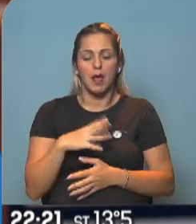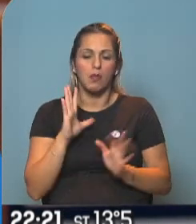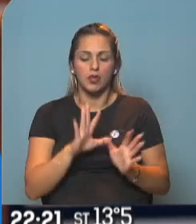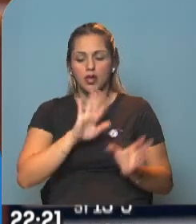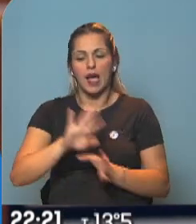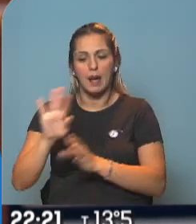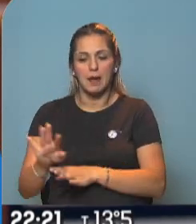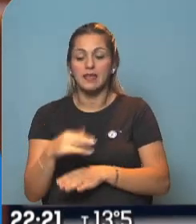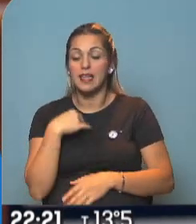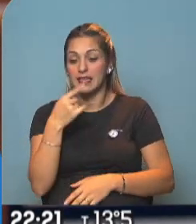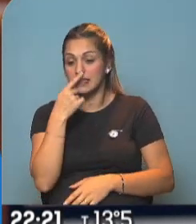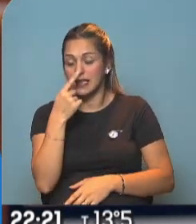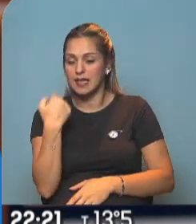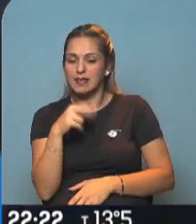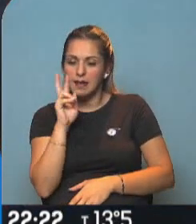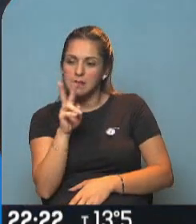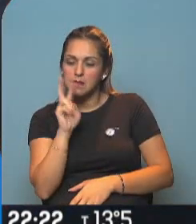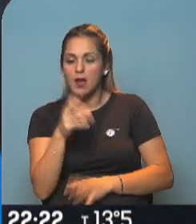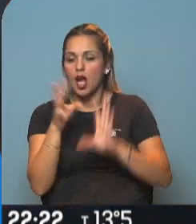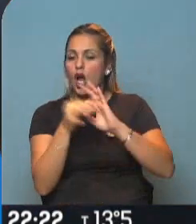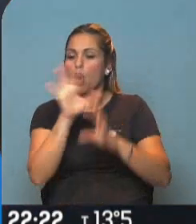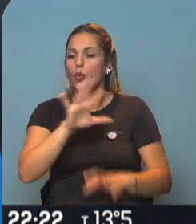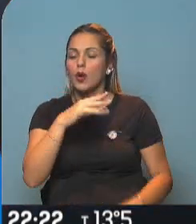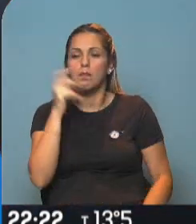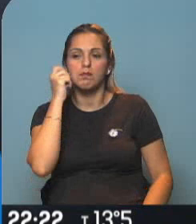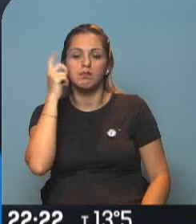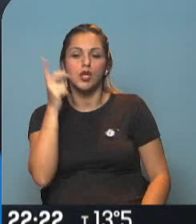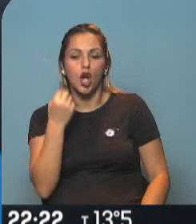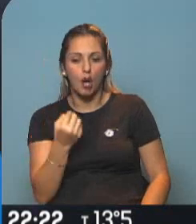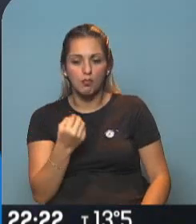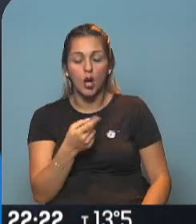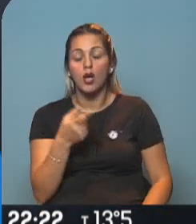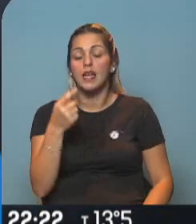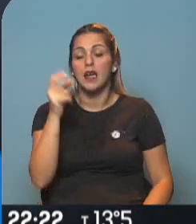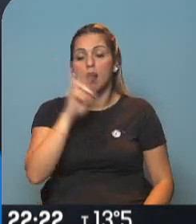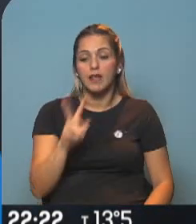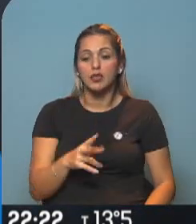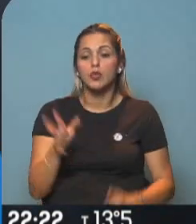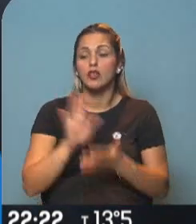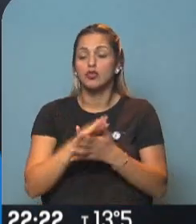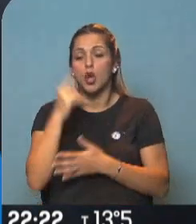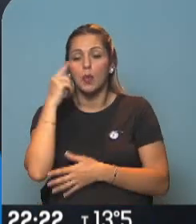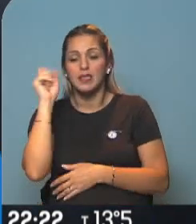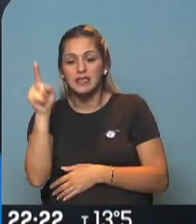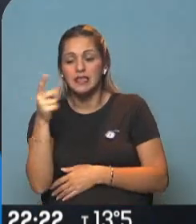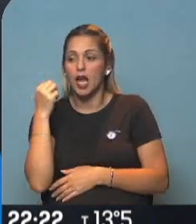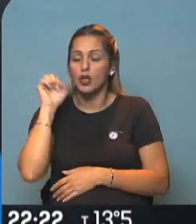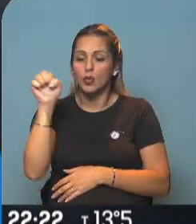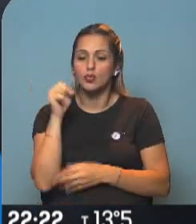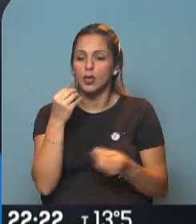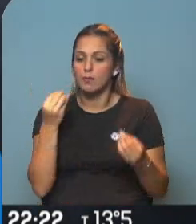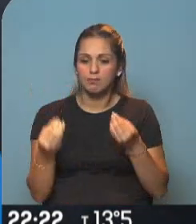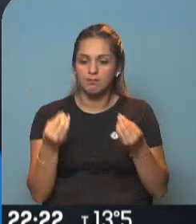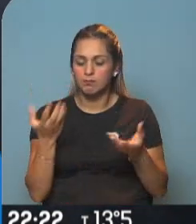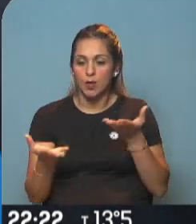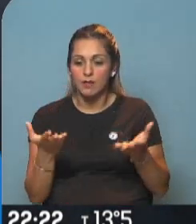a ser interesante seguir qué hace Europa y qué hace Venezuela respecto a China, que a diferencia de Rusia no es muy ideológica en el apoyo. Todo se